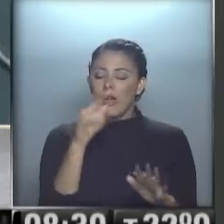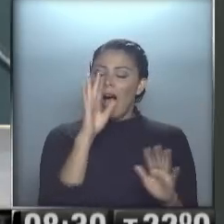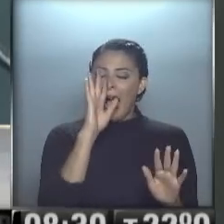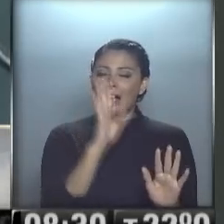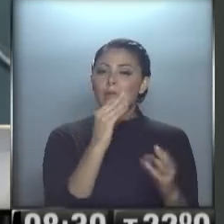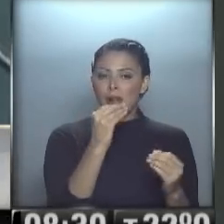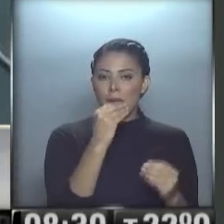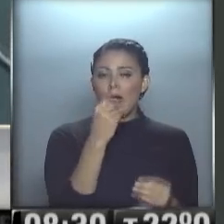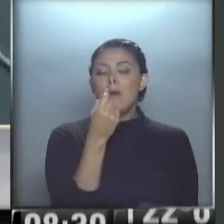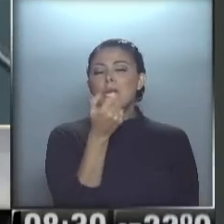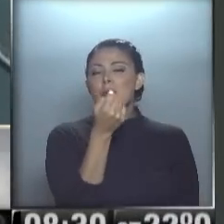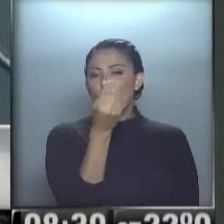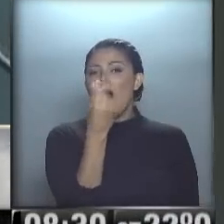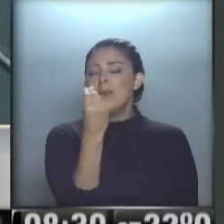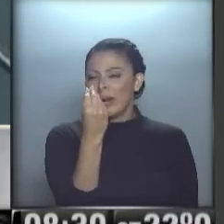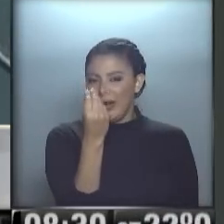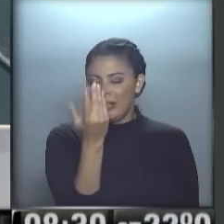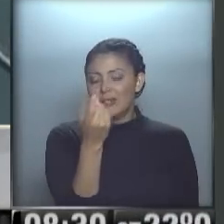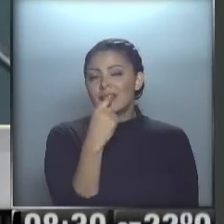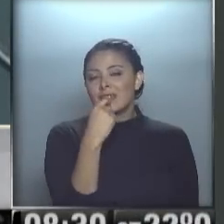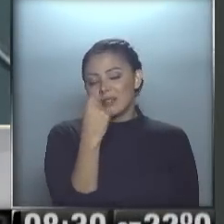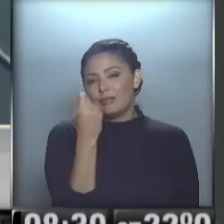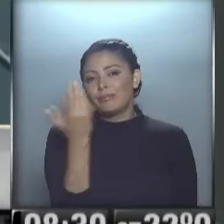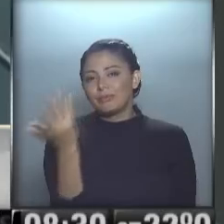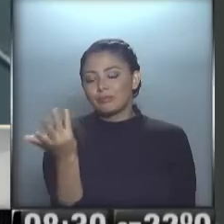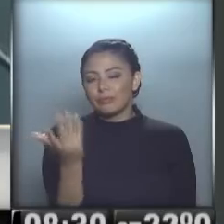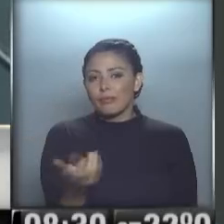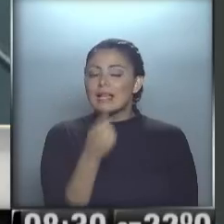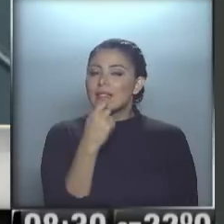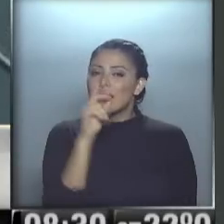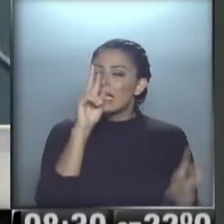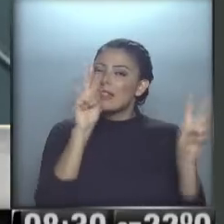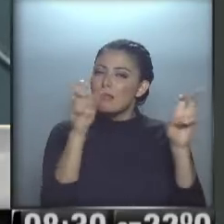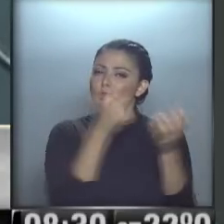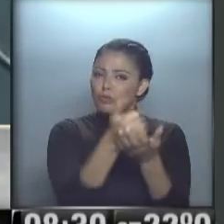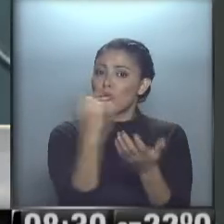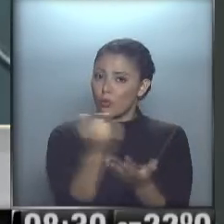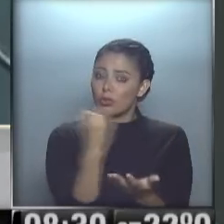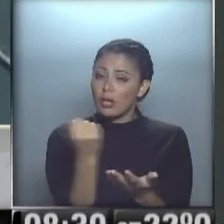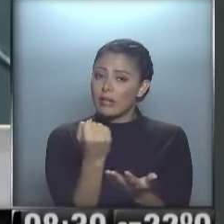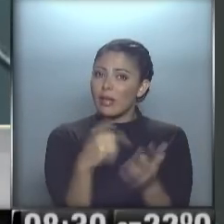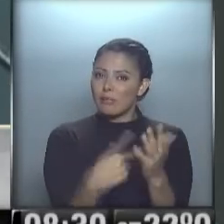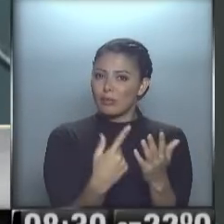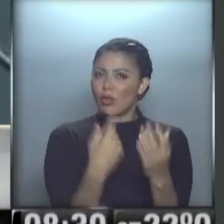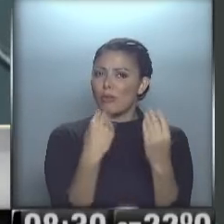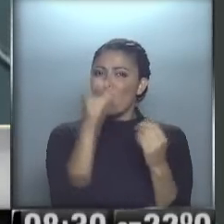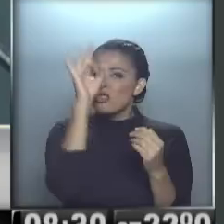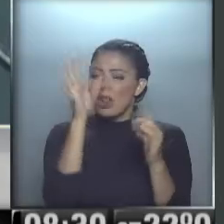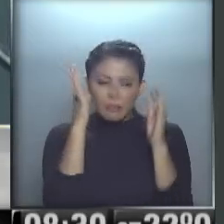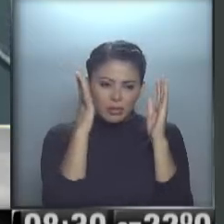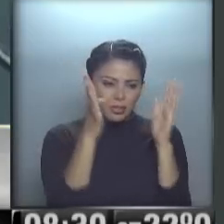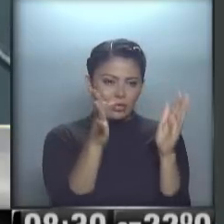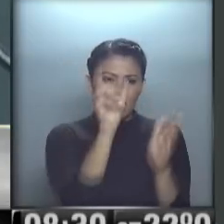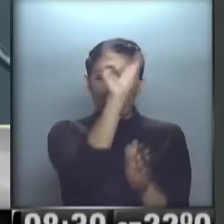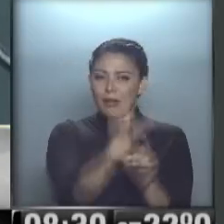esto por lo poco importante porque si bien la magnitud del tema del subsidio es significativo no es porque vaya solamente al